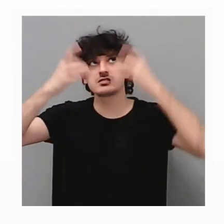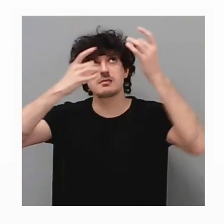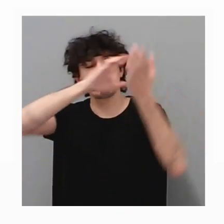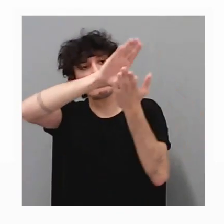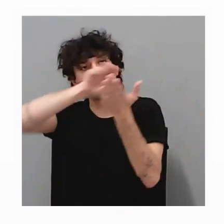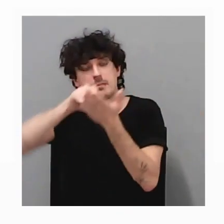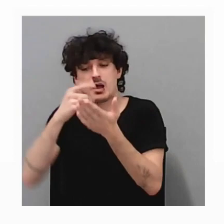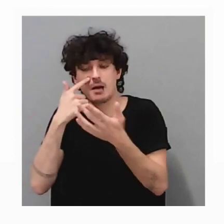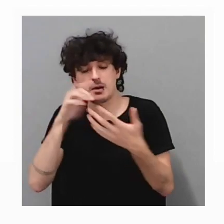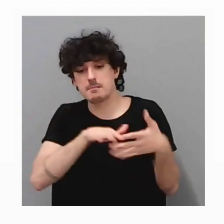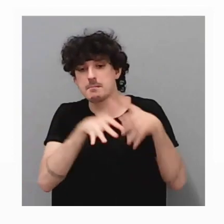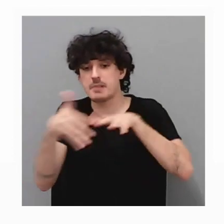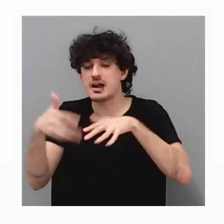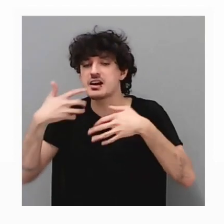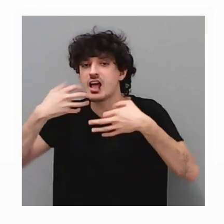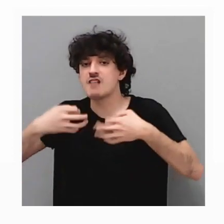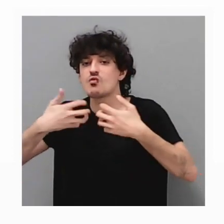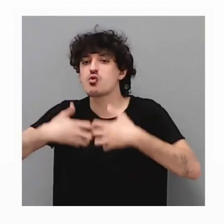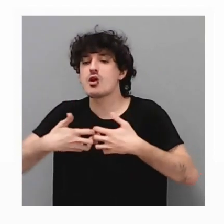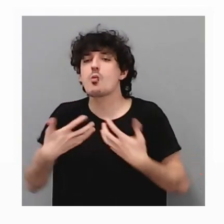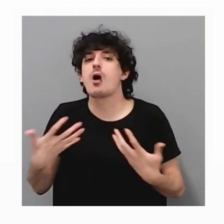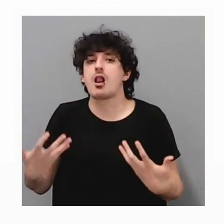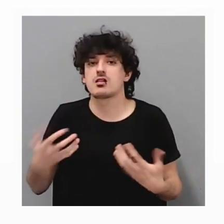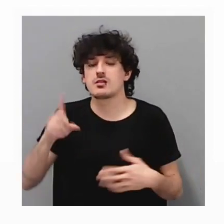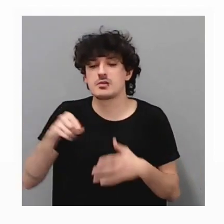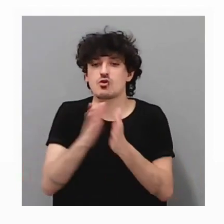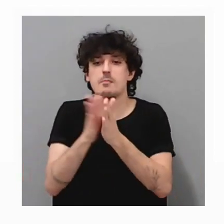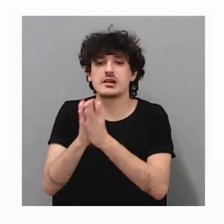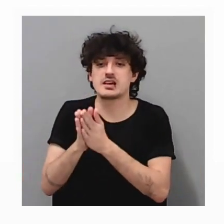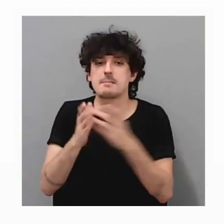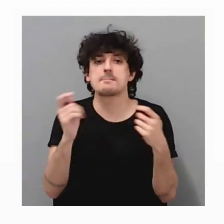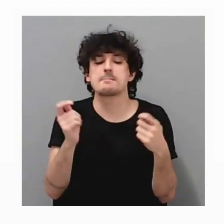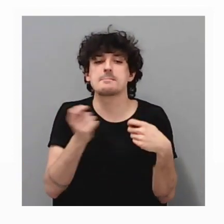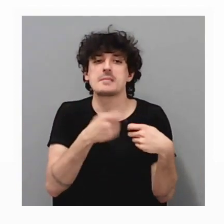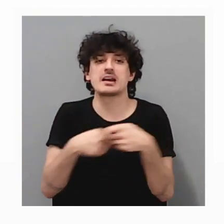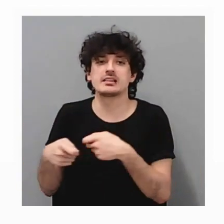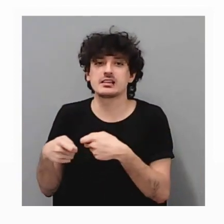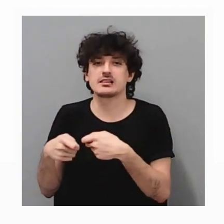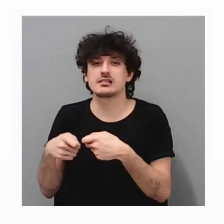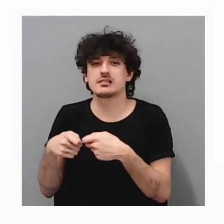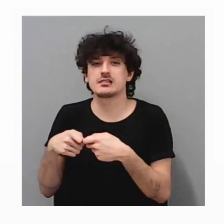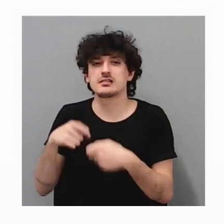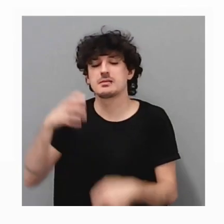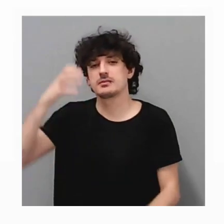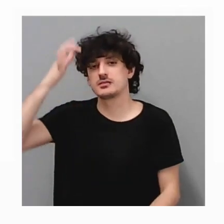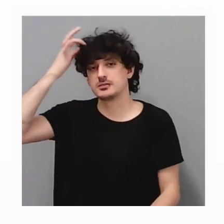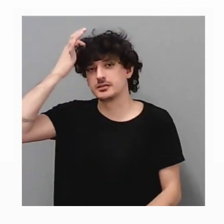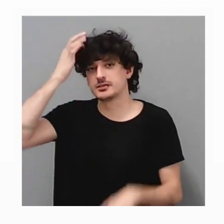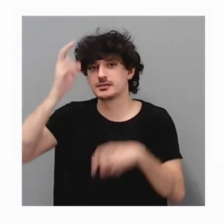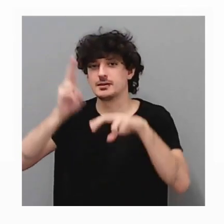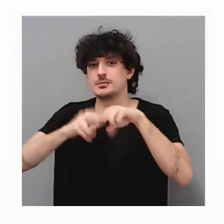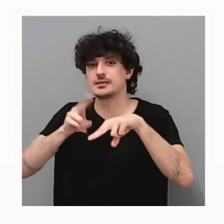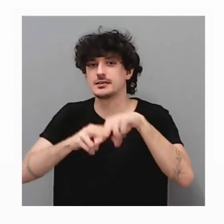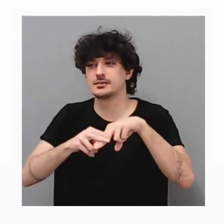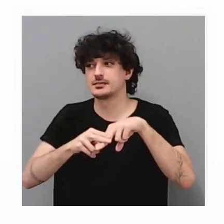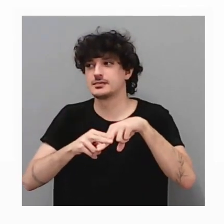verdad. Después tenemos a mis 2 compañeras de marketing. La morena se encarga de buscar nuevos mercados. Es